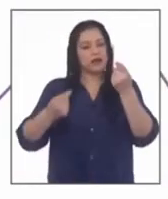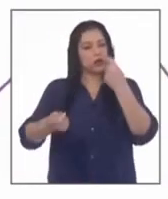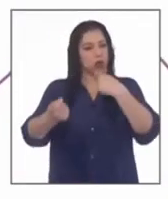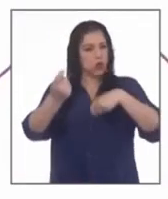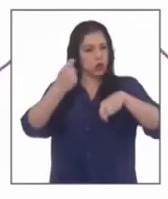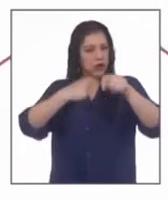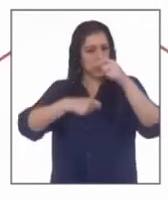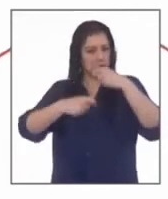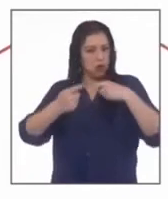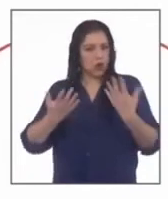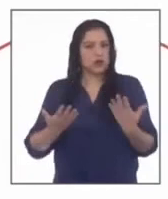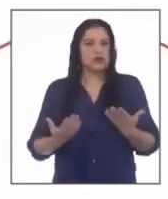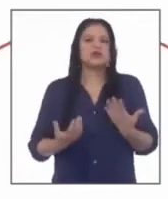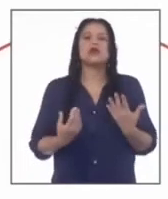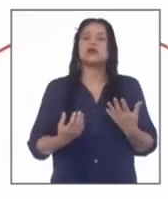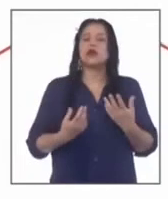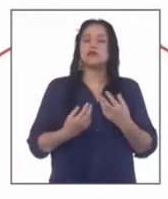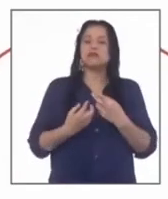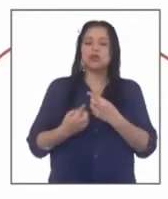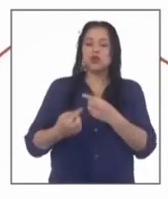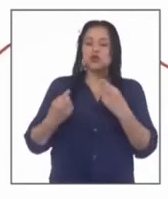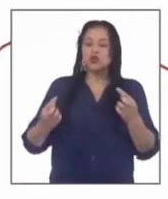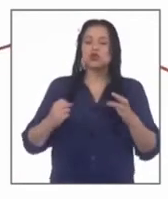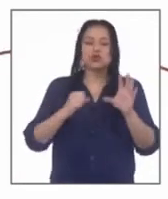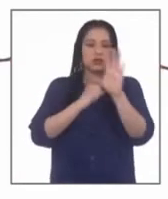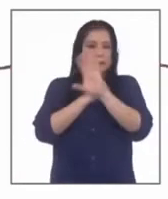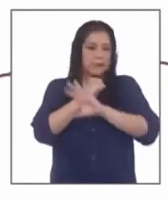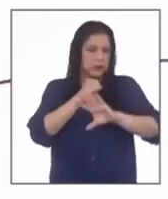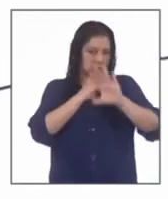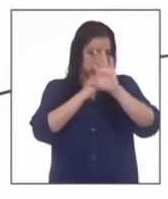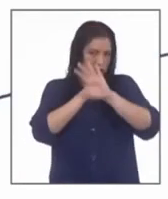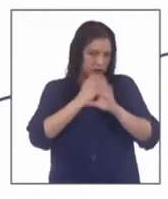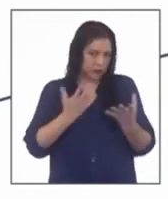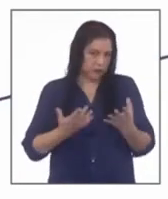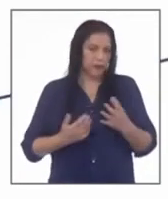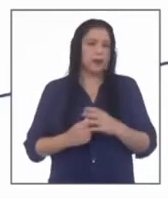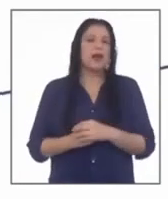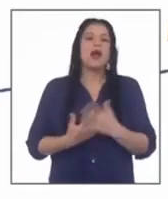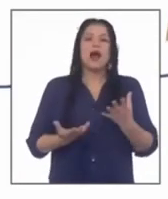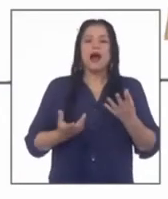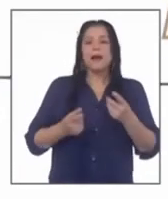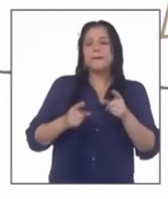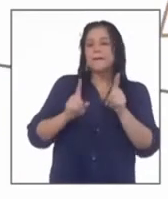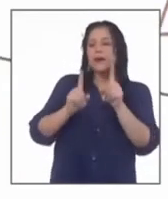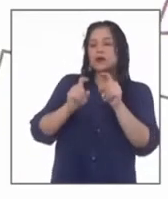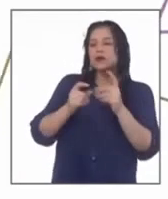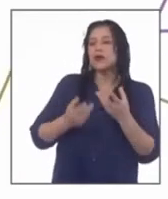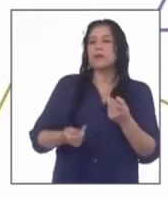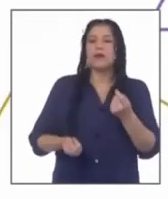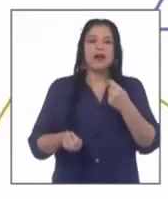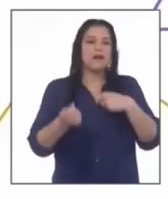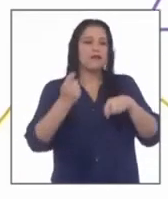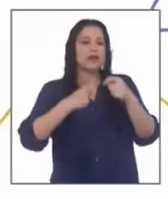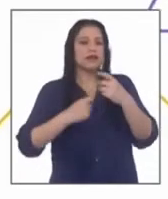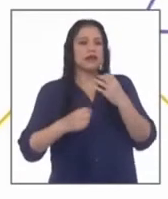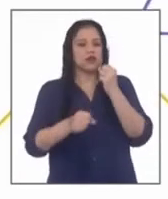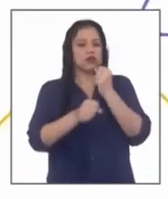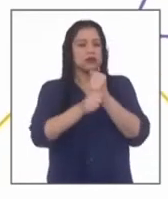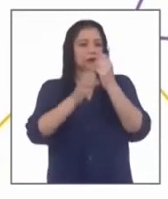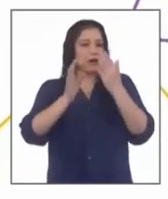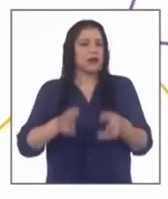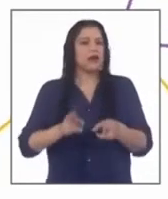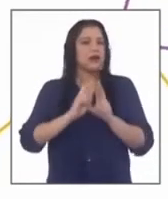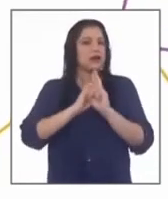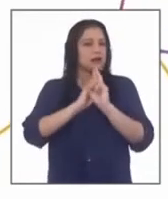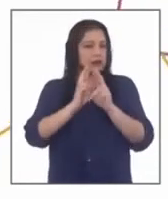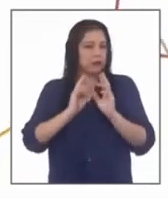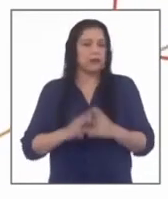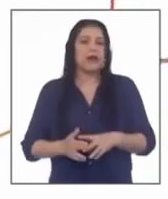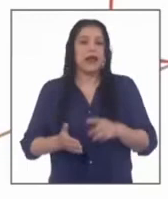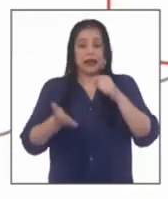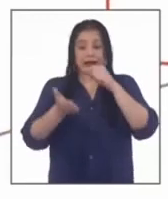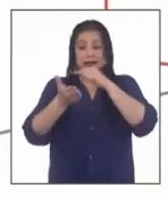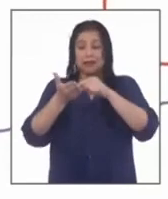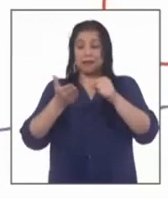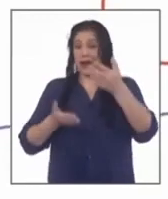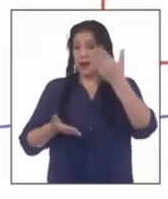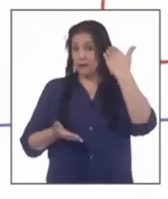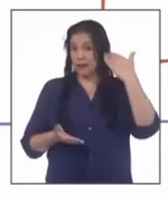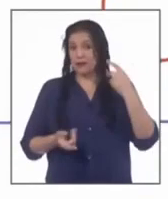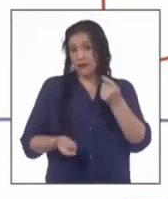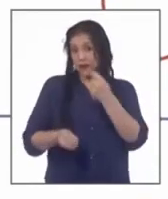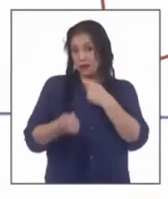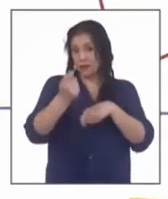de venta de productos de protección sanitaria. Al consultar por las ventas, sus empleados le responden: la semana